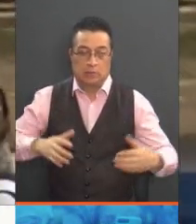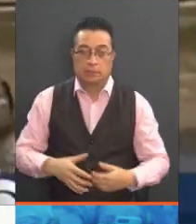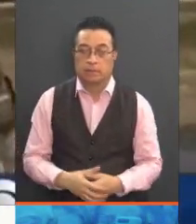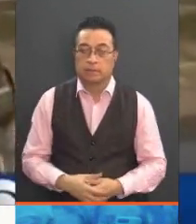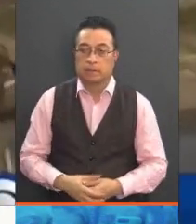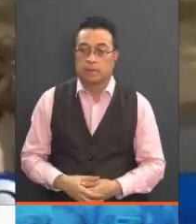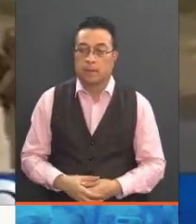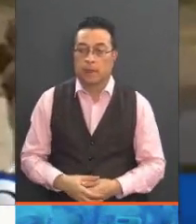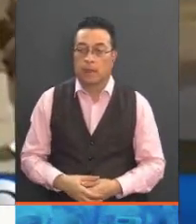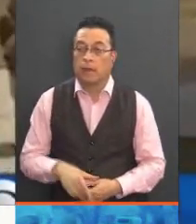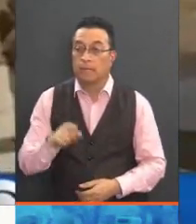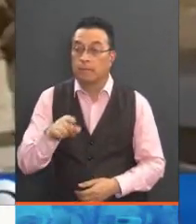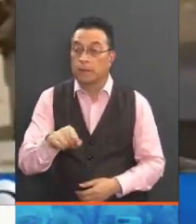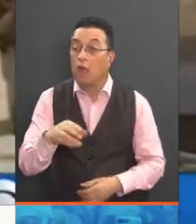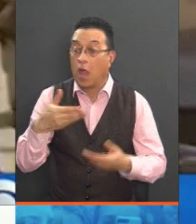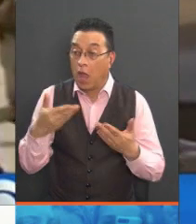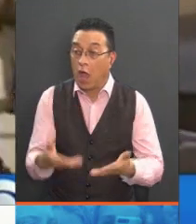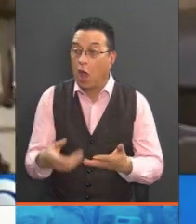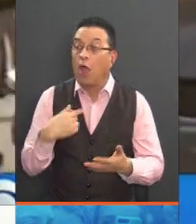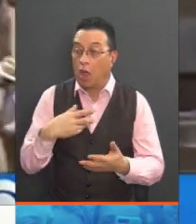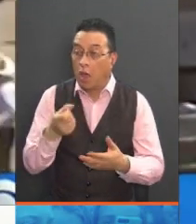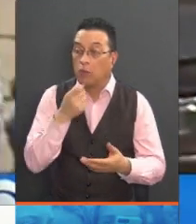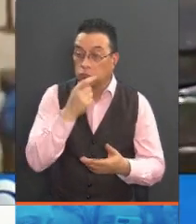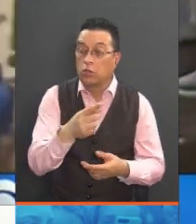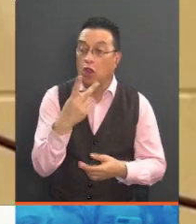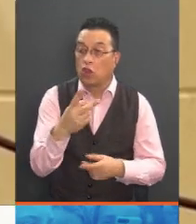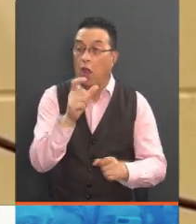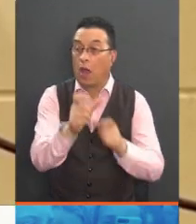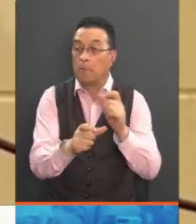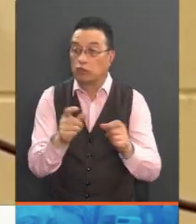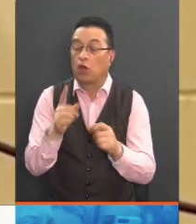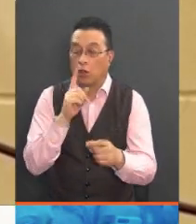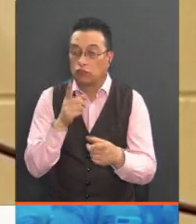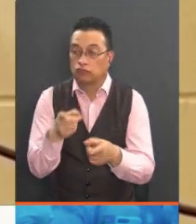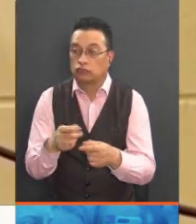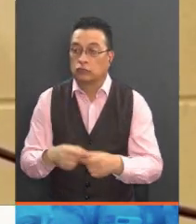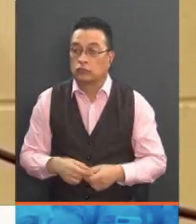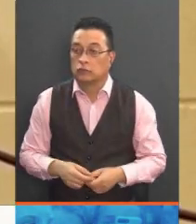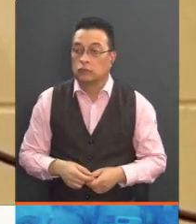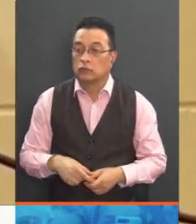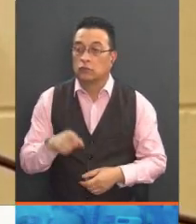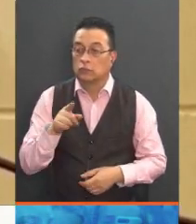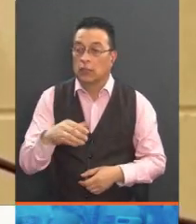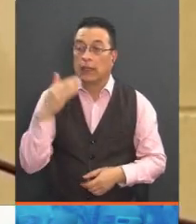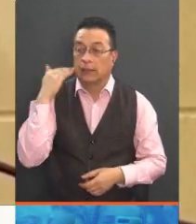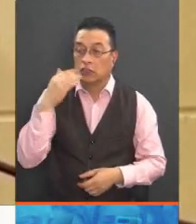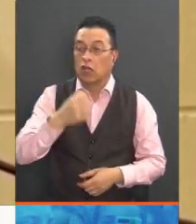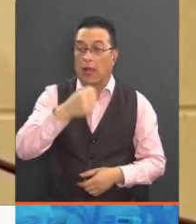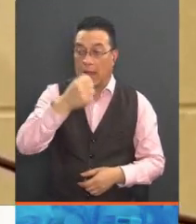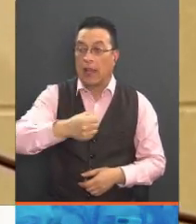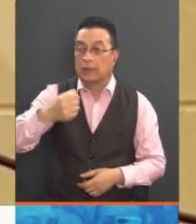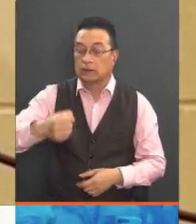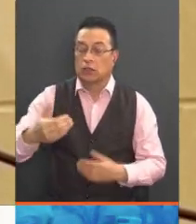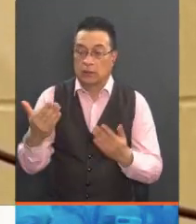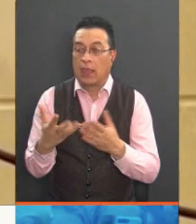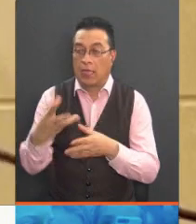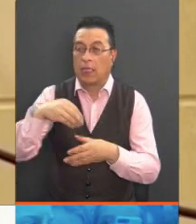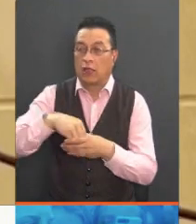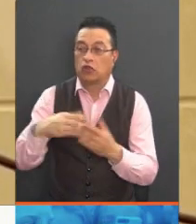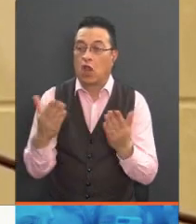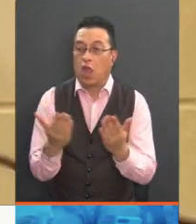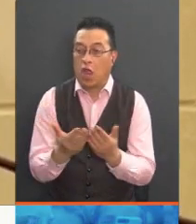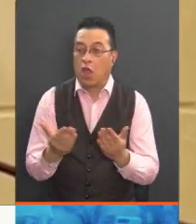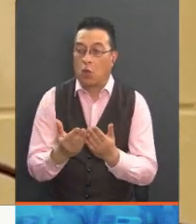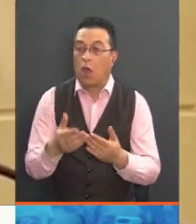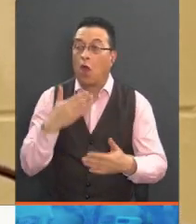CBS News is now reporting at least two people have been killed. Children murdered at school.